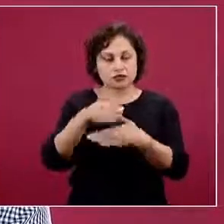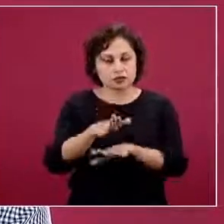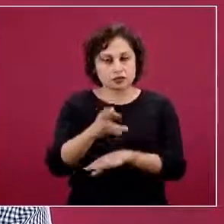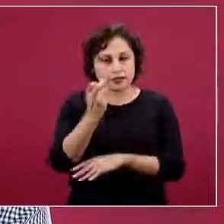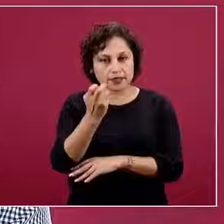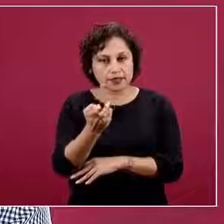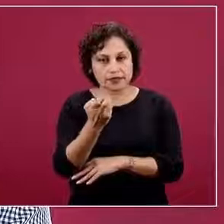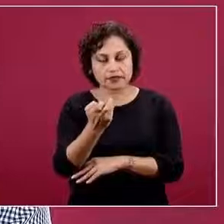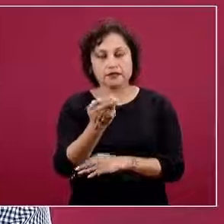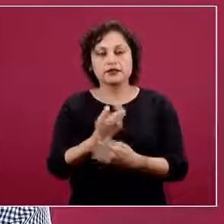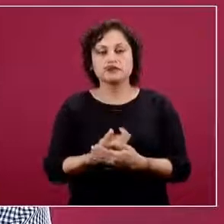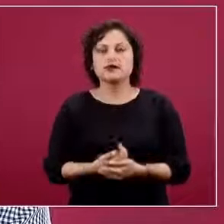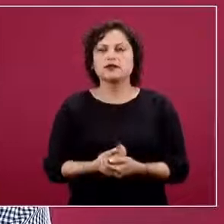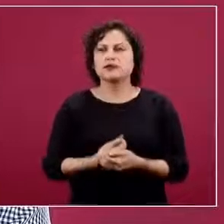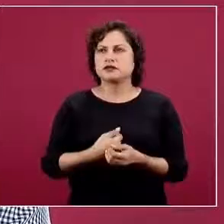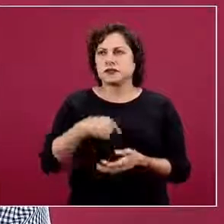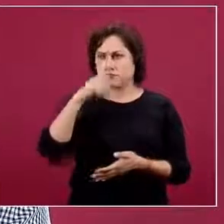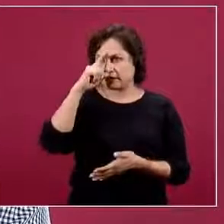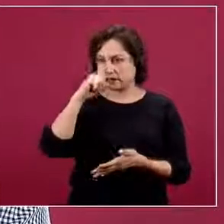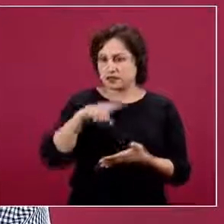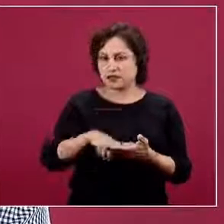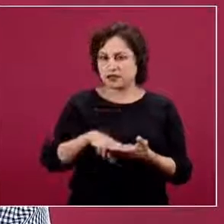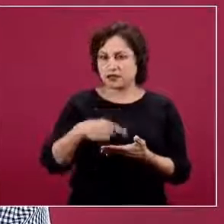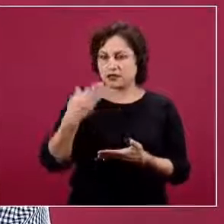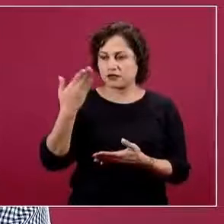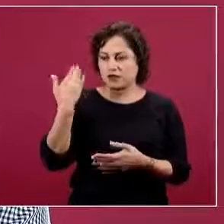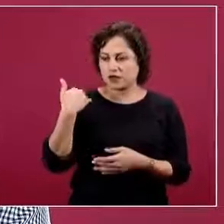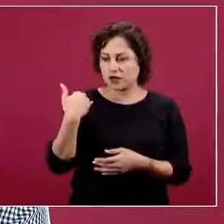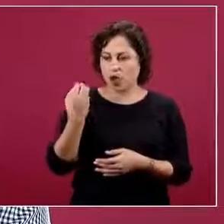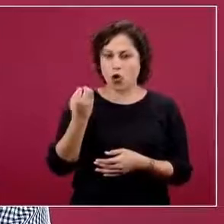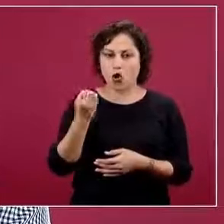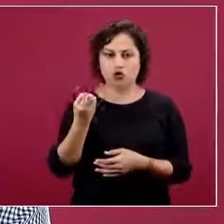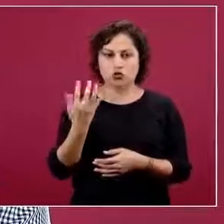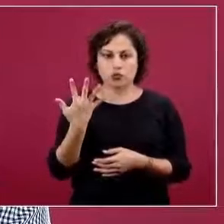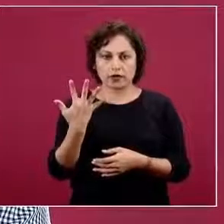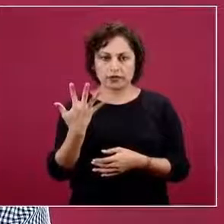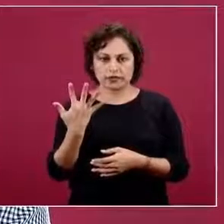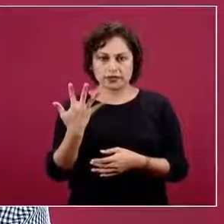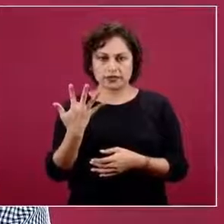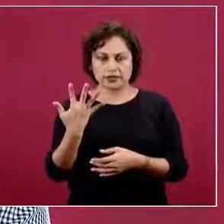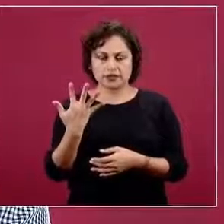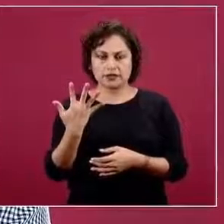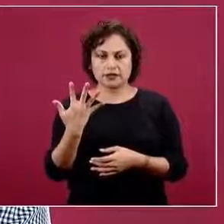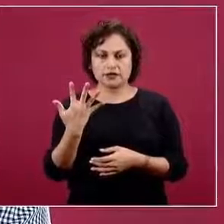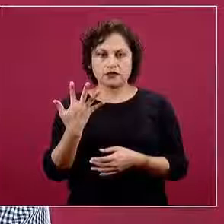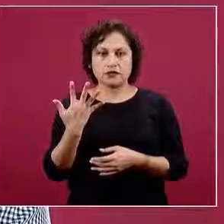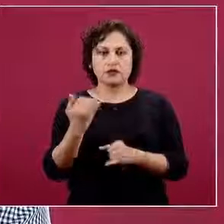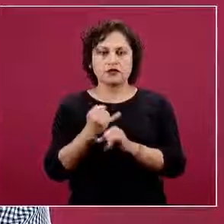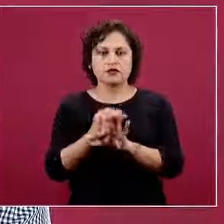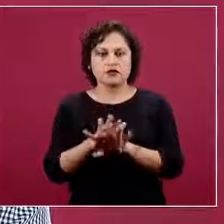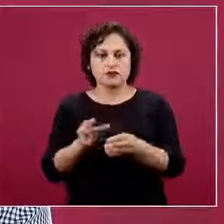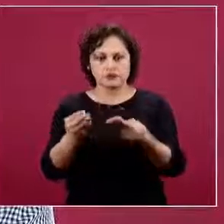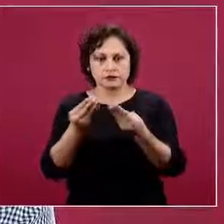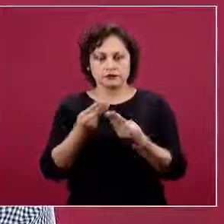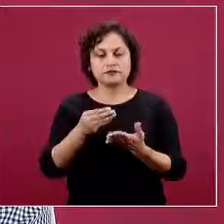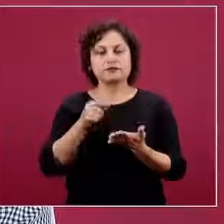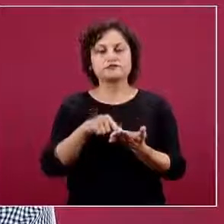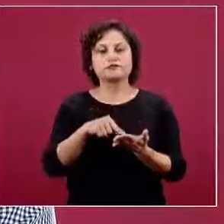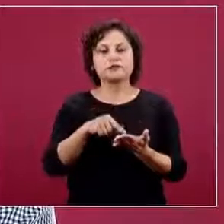mal no recuerdo el dato, fue desde el 5 de octubre que se dio el parte correspondiente, se